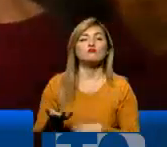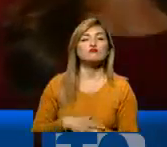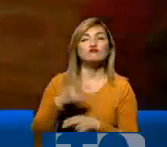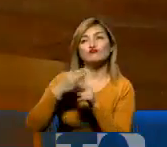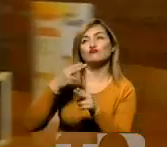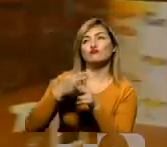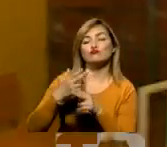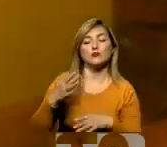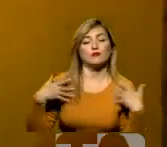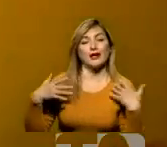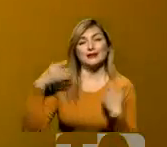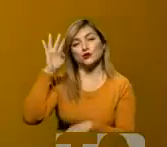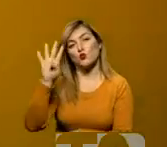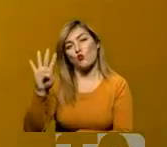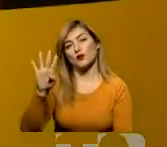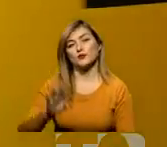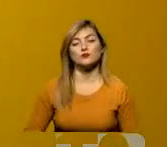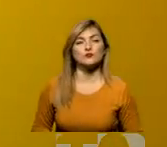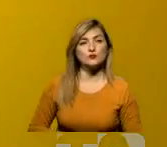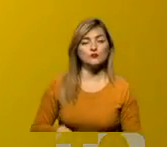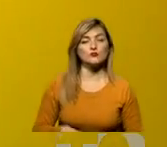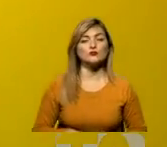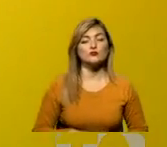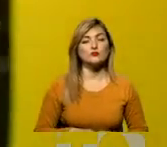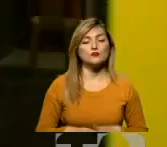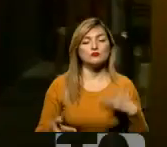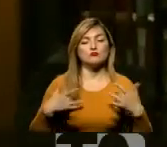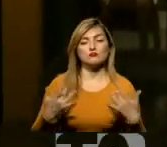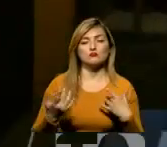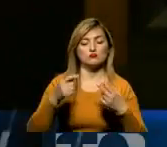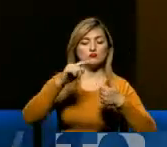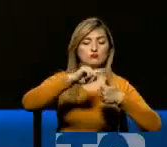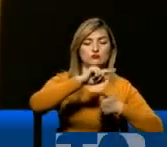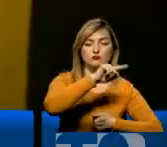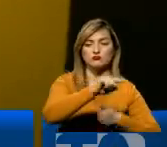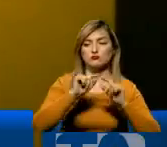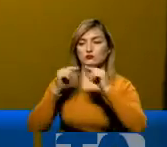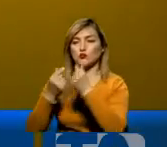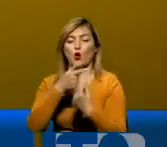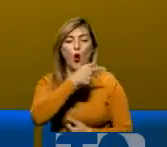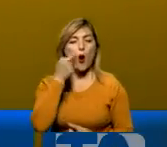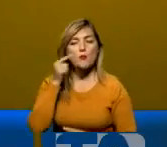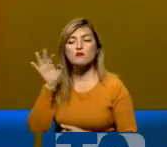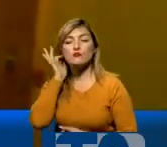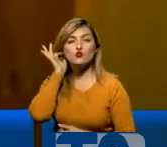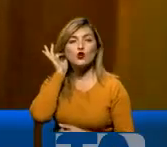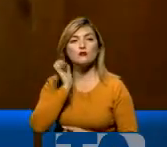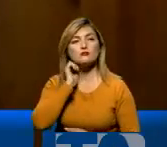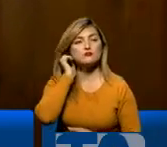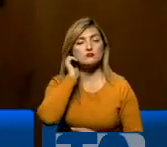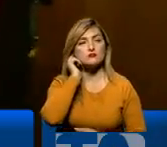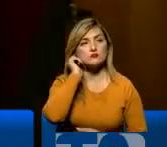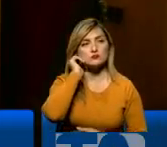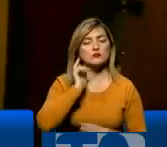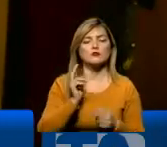se llama Felices los Cuatro, que es una obra de teatro con dos versiones, la de ellos ellos y la de ellas. Cada